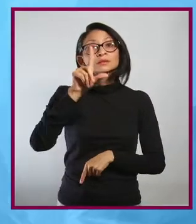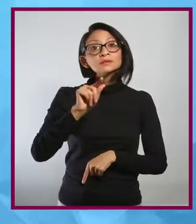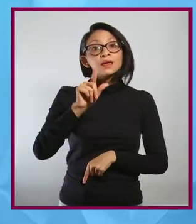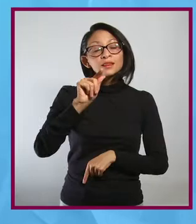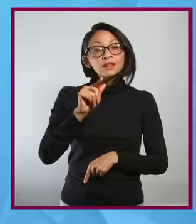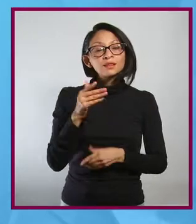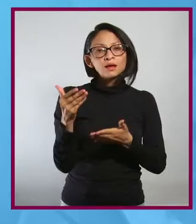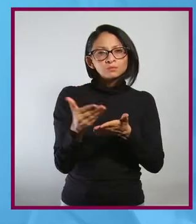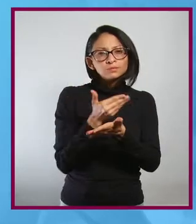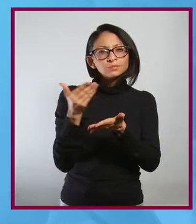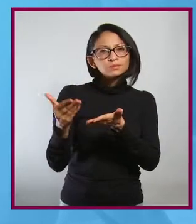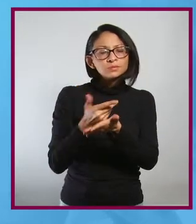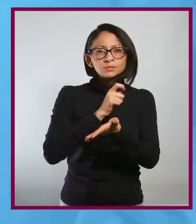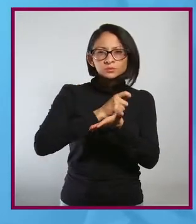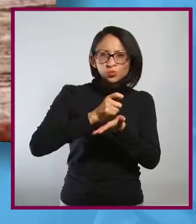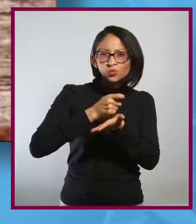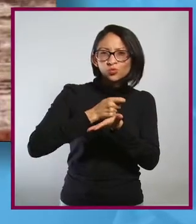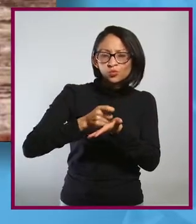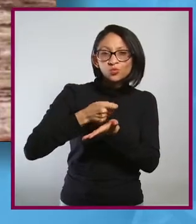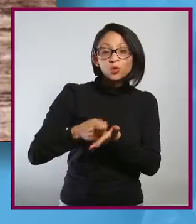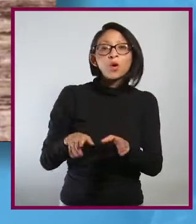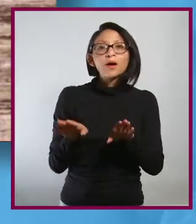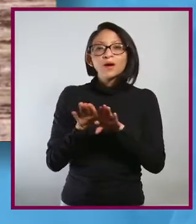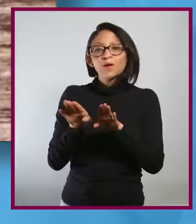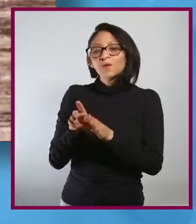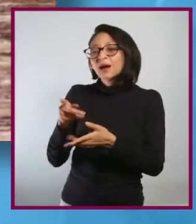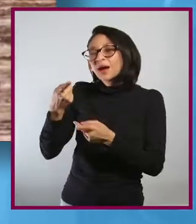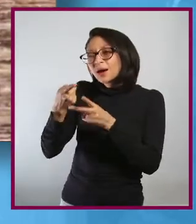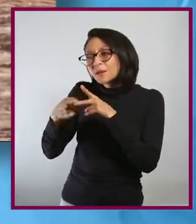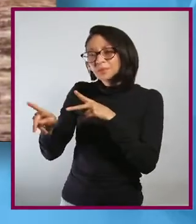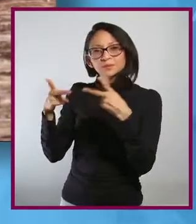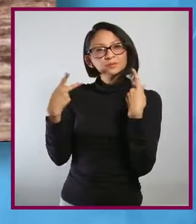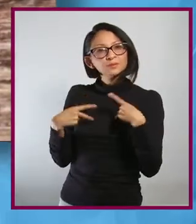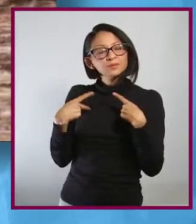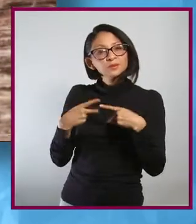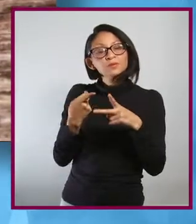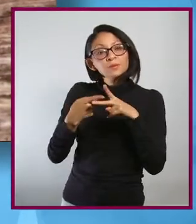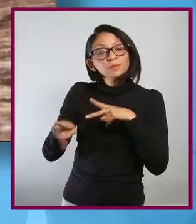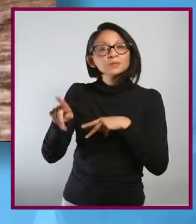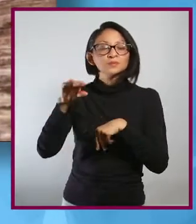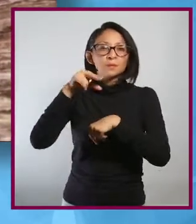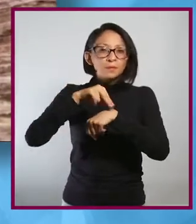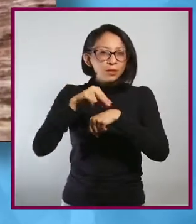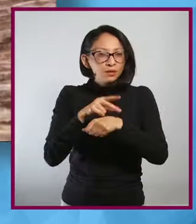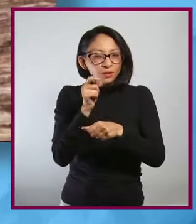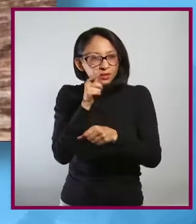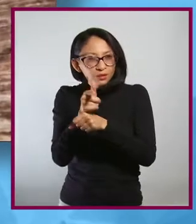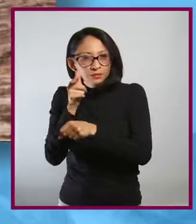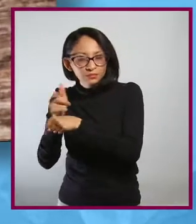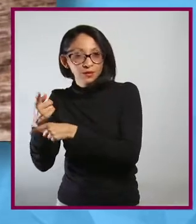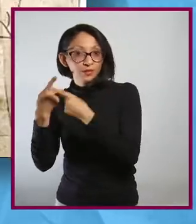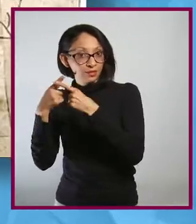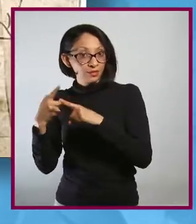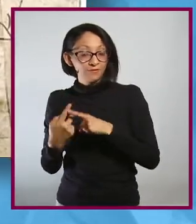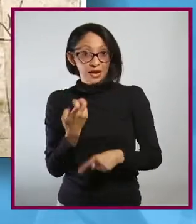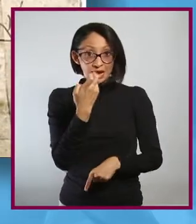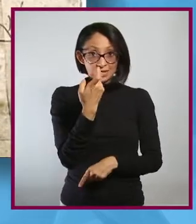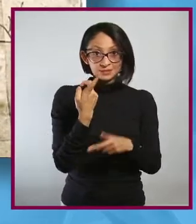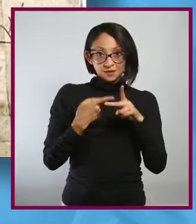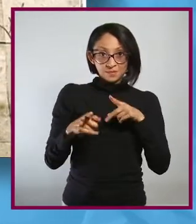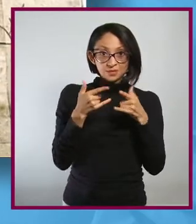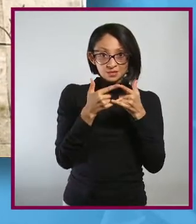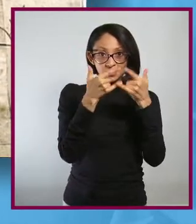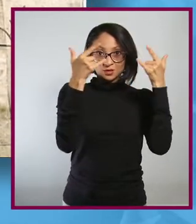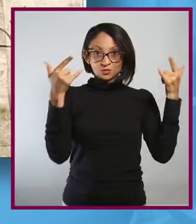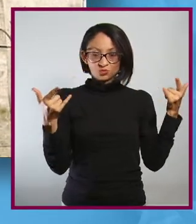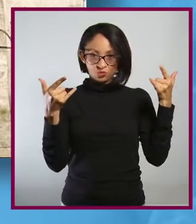aproximadamente 70 escritos que representan el origen del saber científico y médico occidental. Es así como